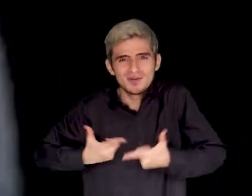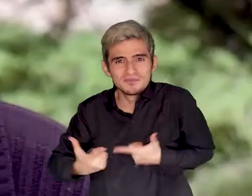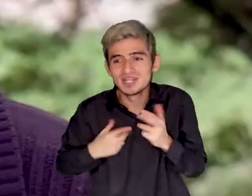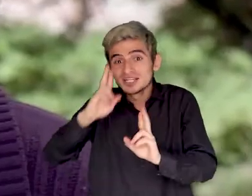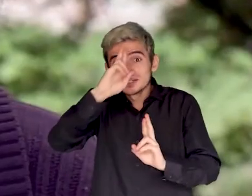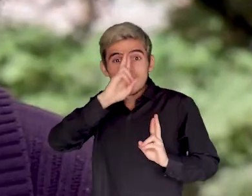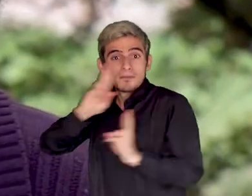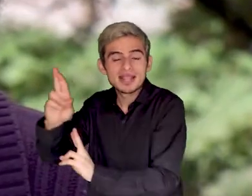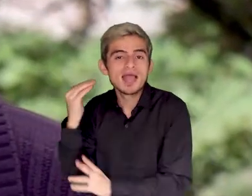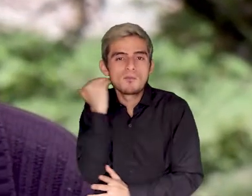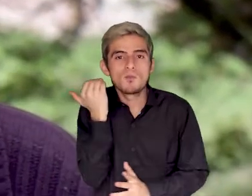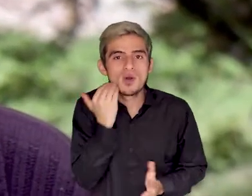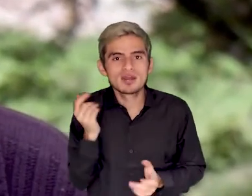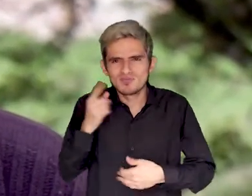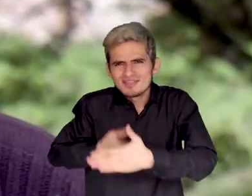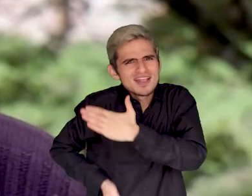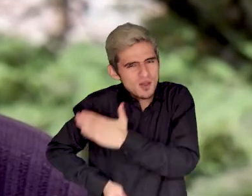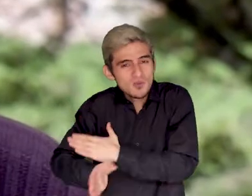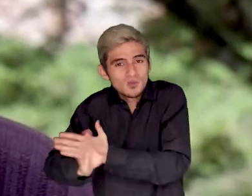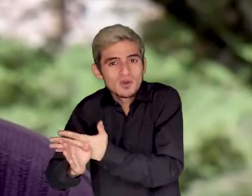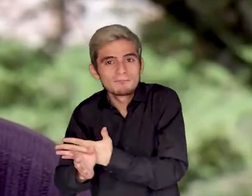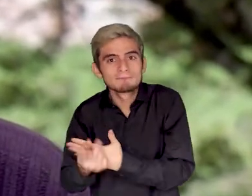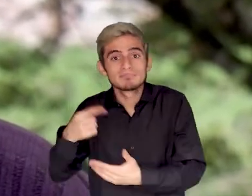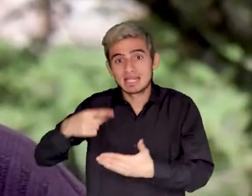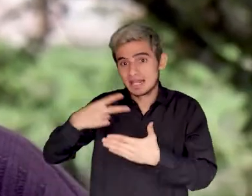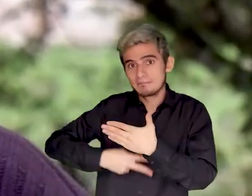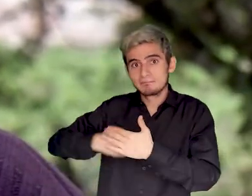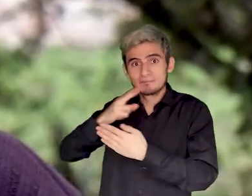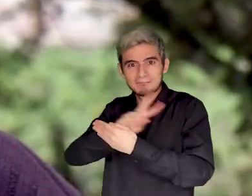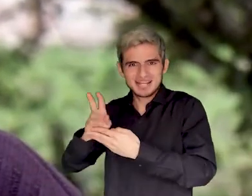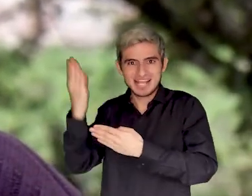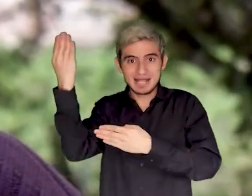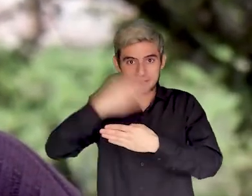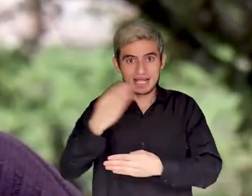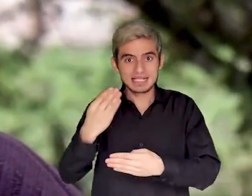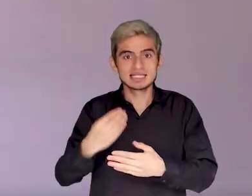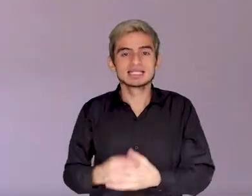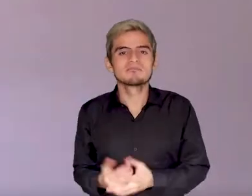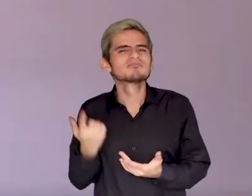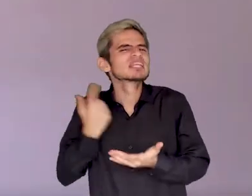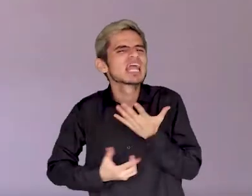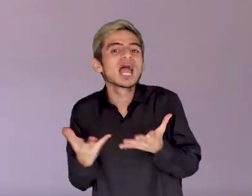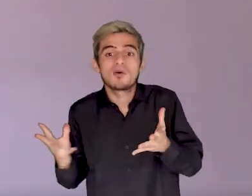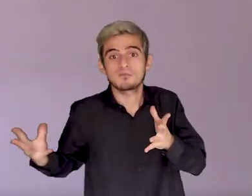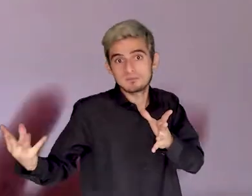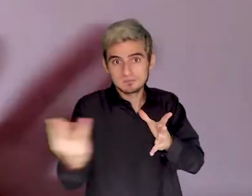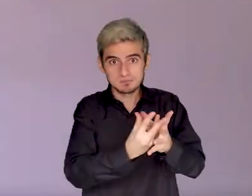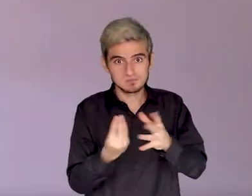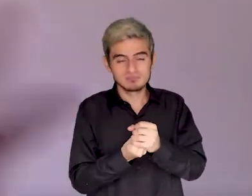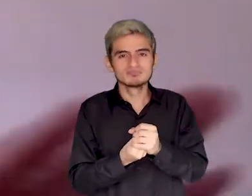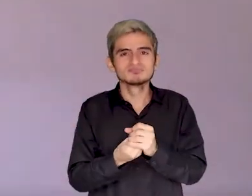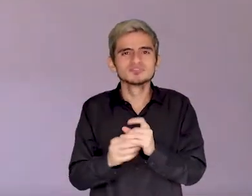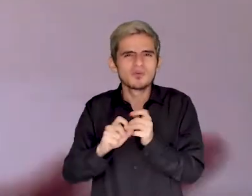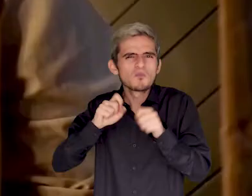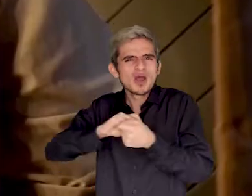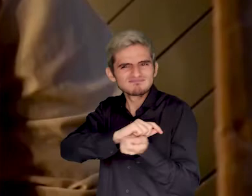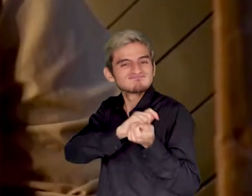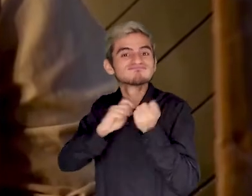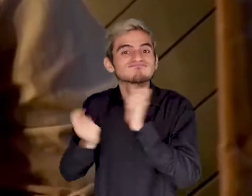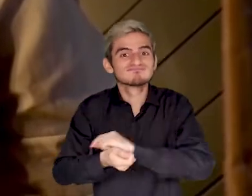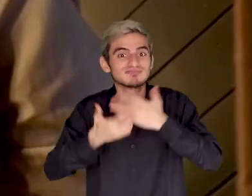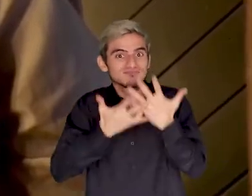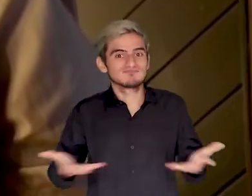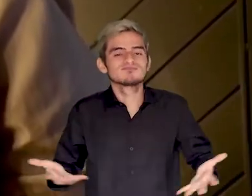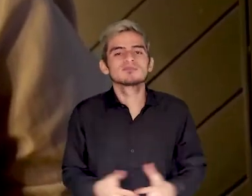de que la lucha por el reconocimiento de la mujer en el medio audiovisual continúa. No lo hagamos más difícil. Desde Magazine Vecine te invitamos a que te unas